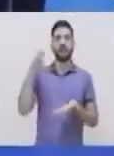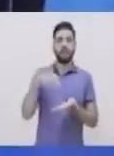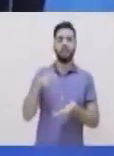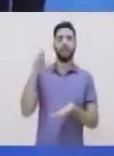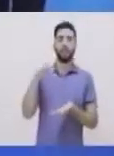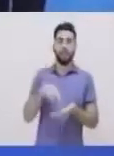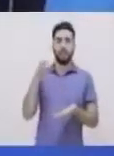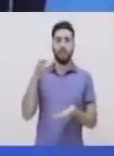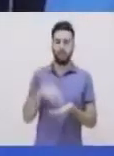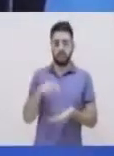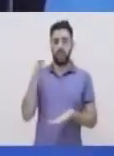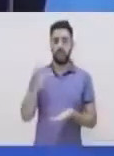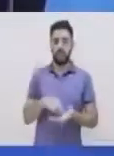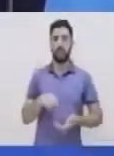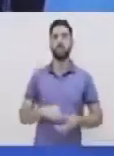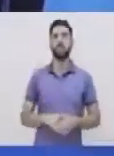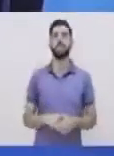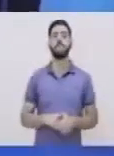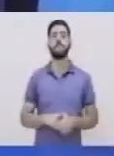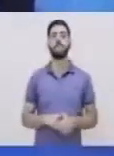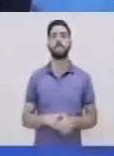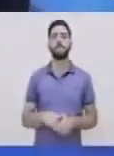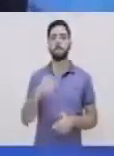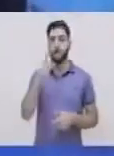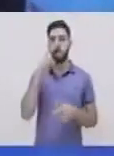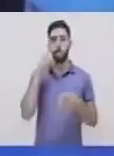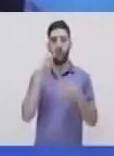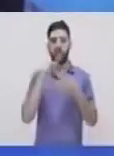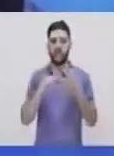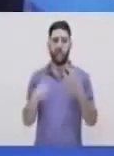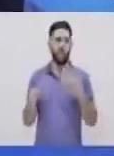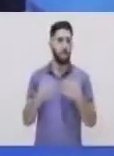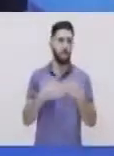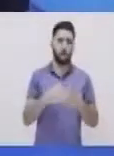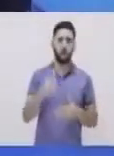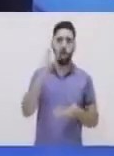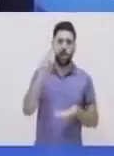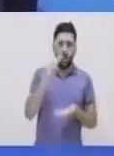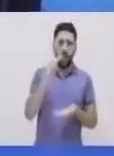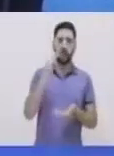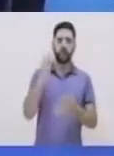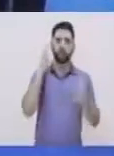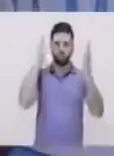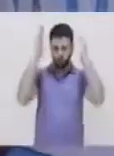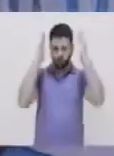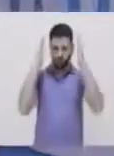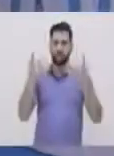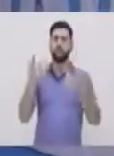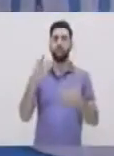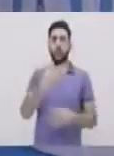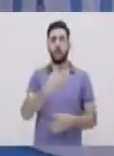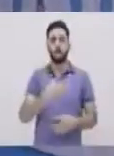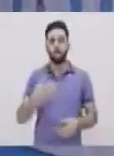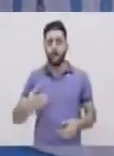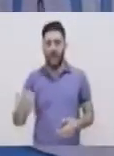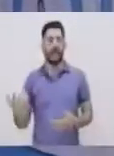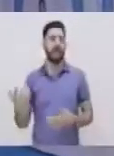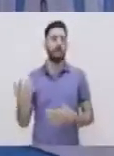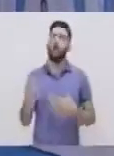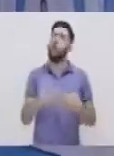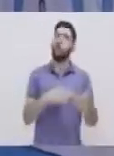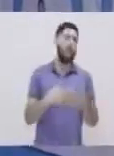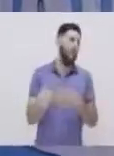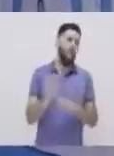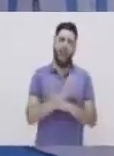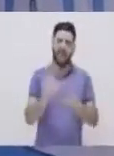el material que tengamos disponible en casa, ya sea botes de shampoo, botes de agua pura, vasos desechables.